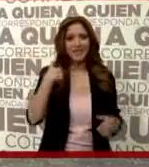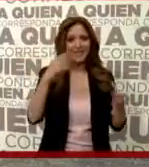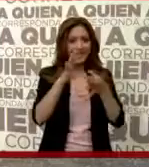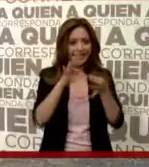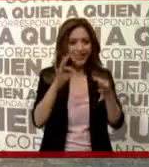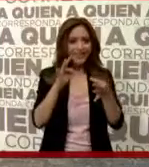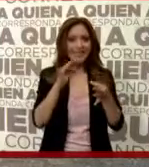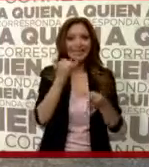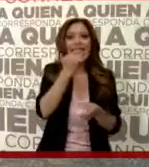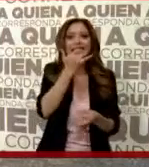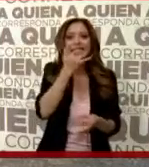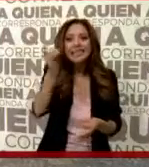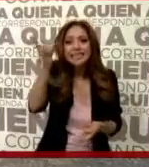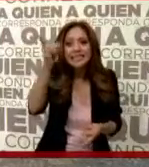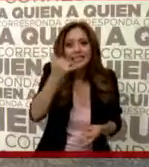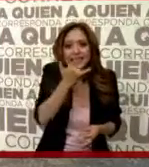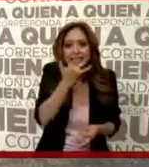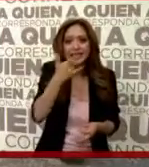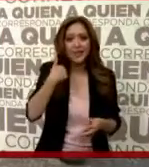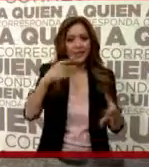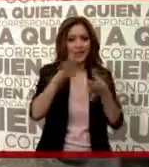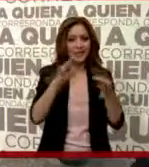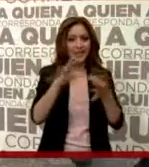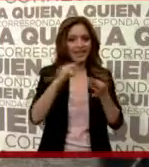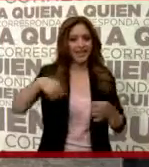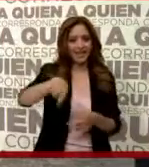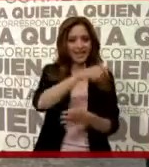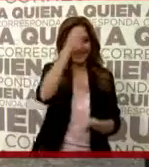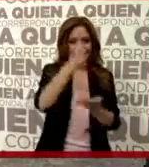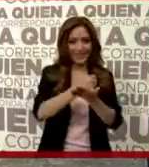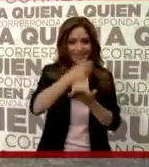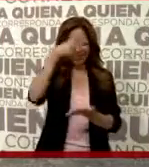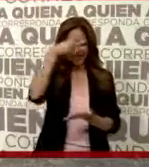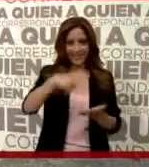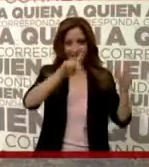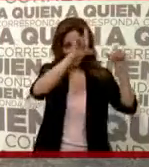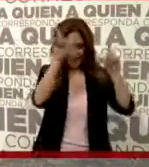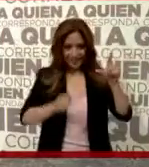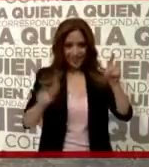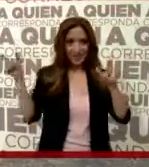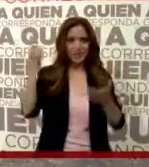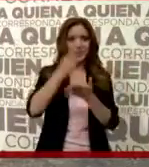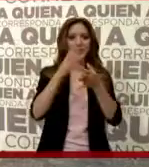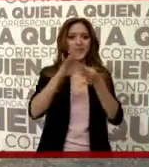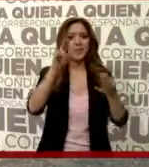Twitter. Perdón, chavos. Y yo voy a seguir reportando desde cualquier punto de la República Mexicana, para